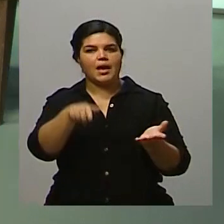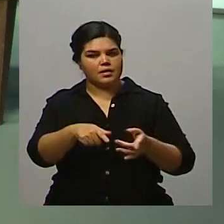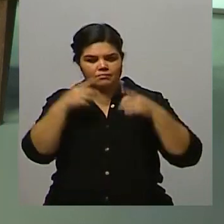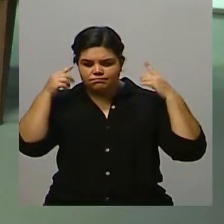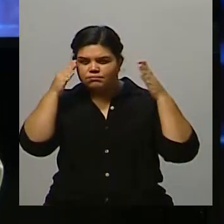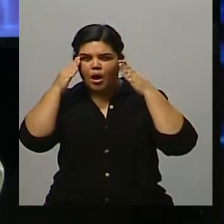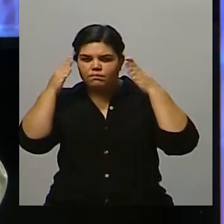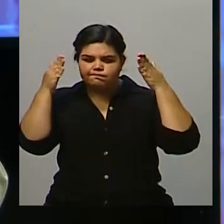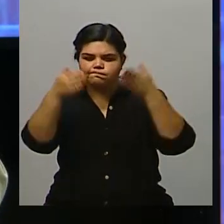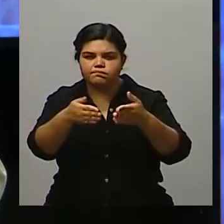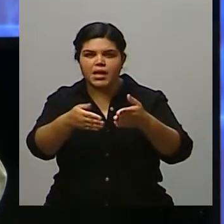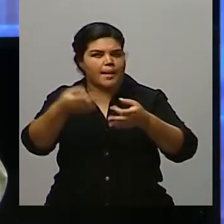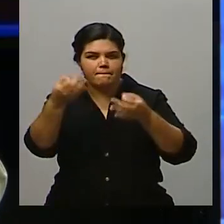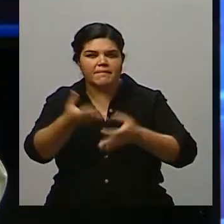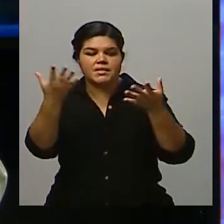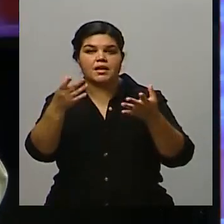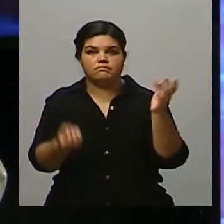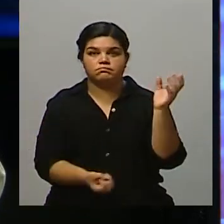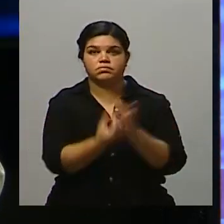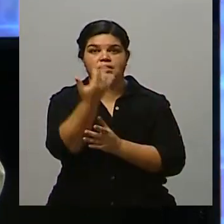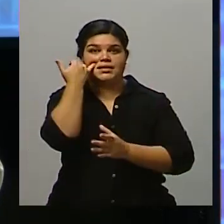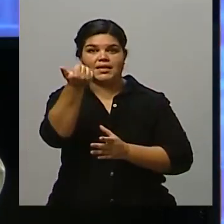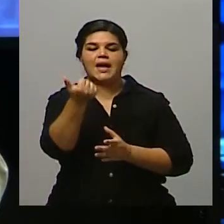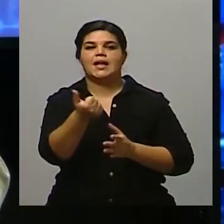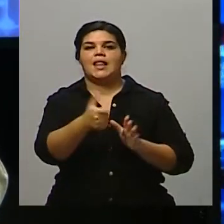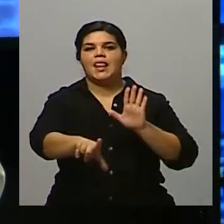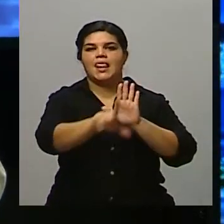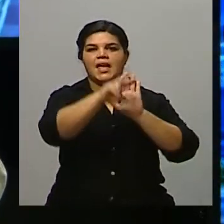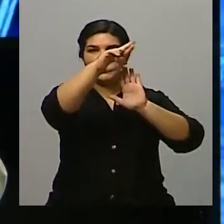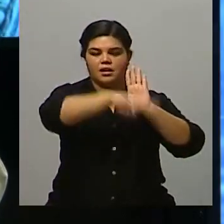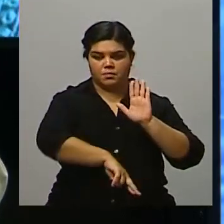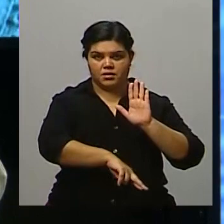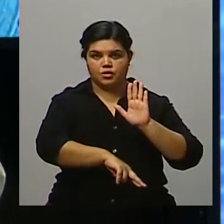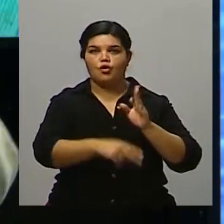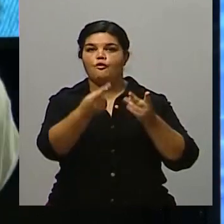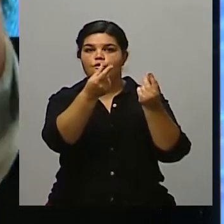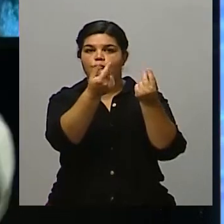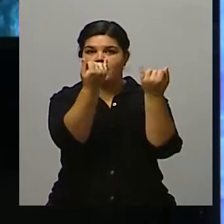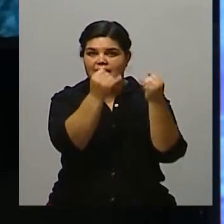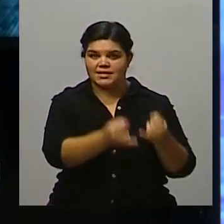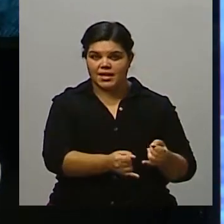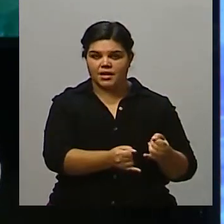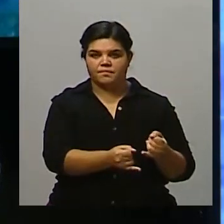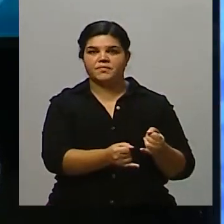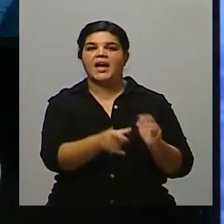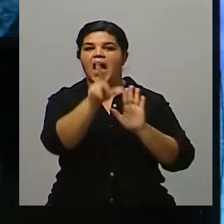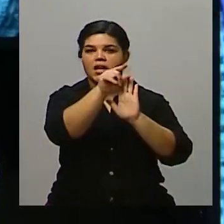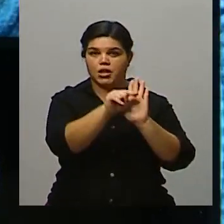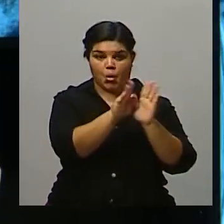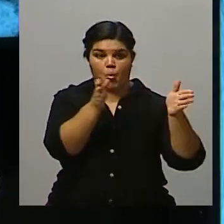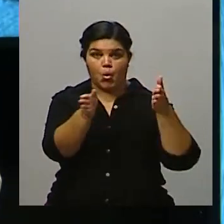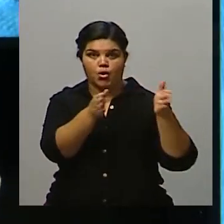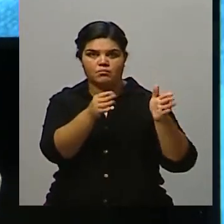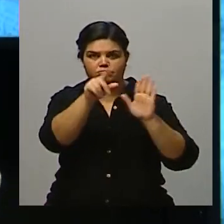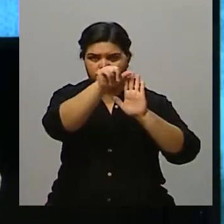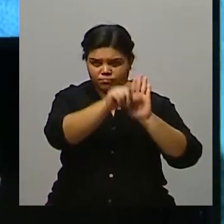específicamente, ya que su creación está establecida en la Ley de Administración Financiera, en un artículo 165 al 173, pero fundamentalmente lo que